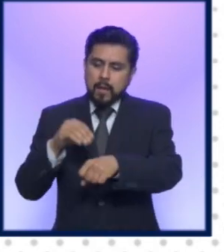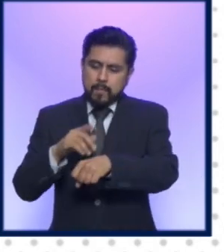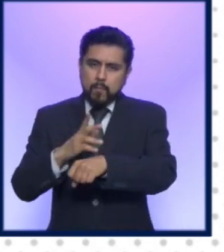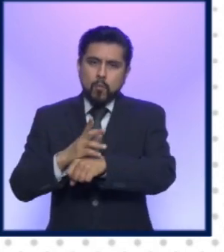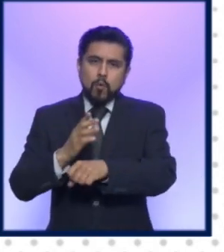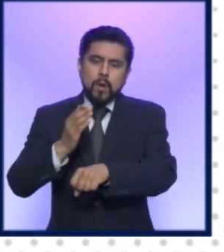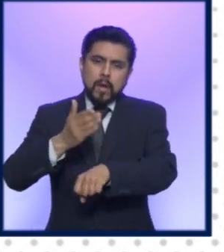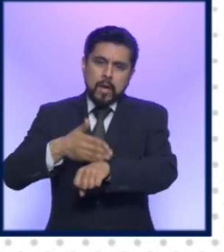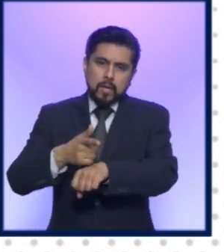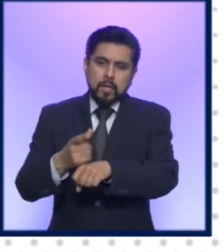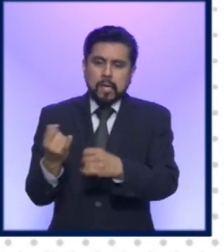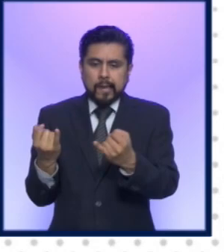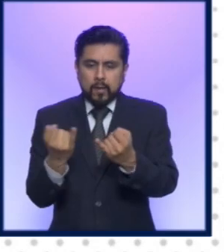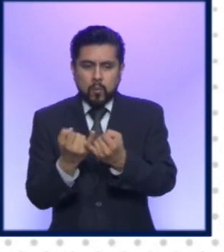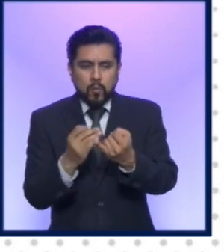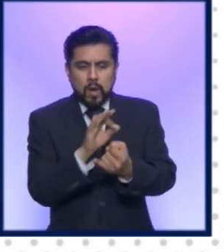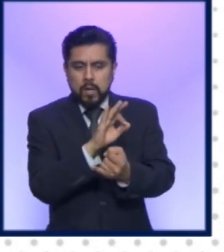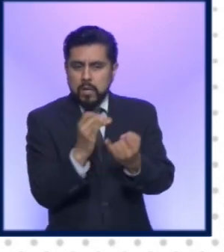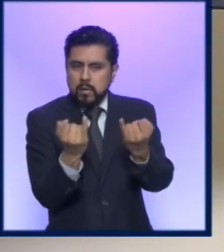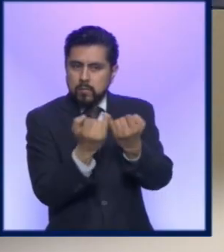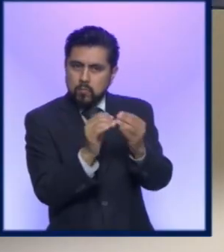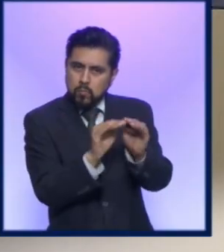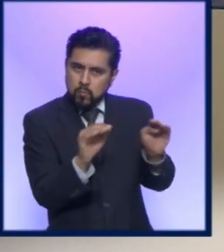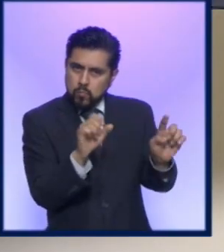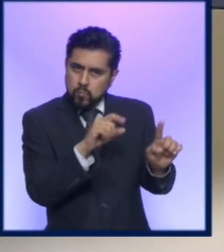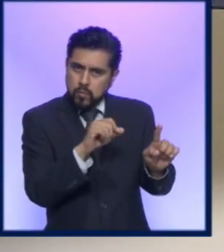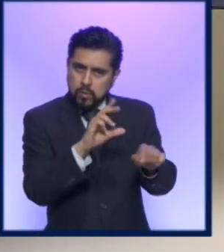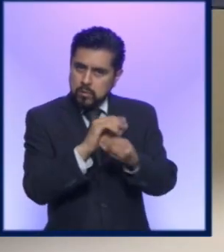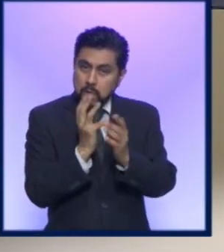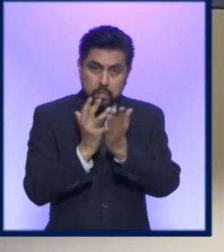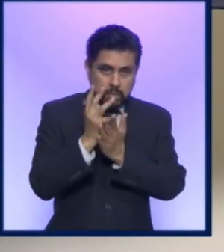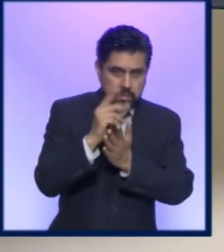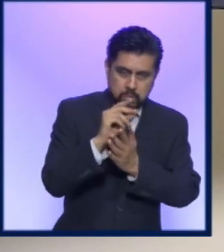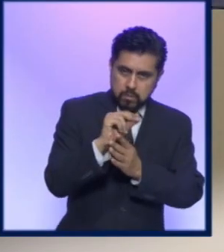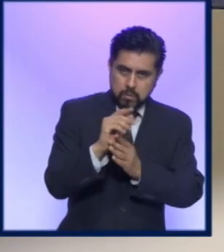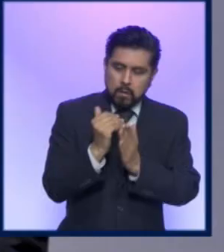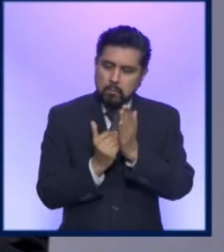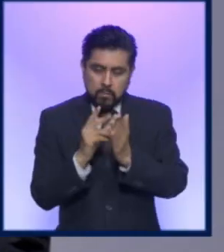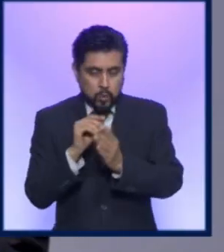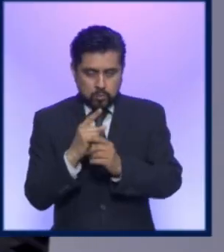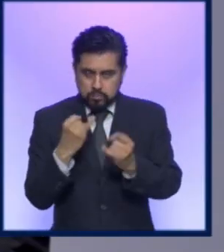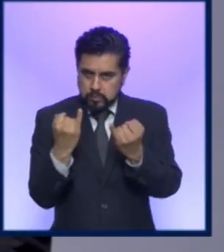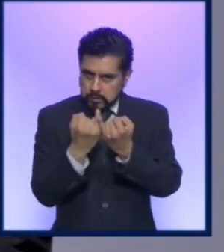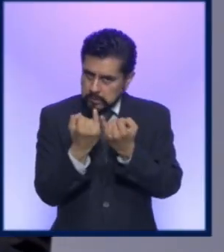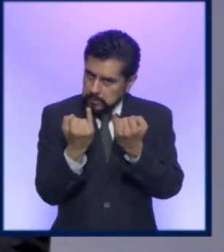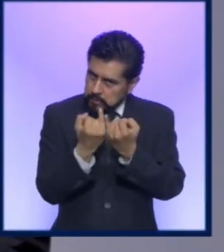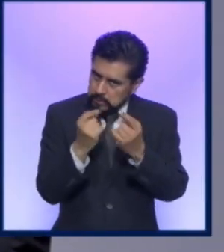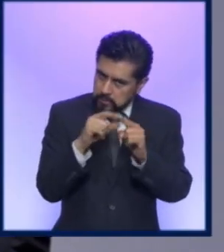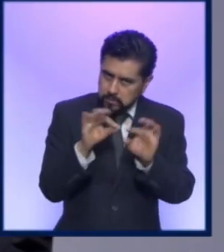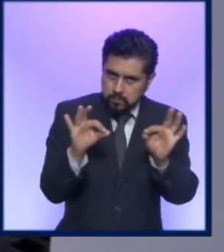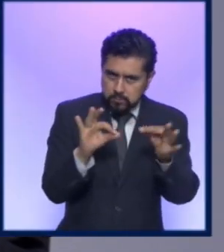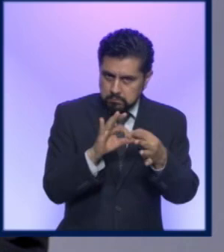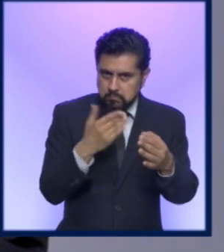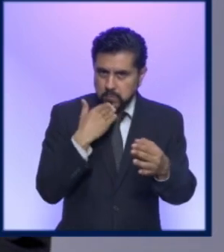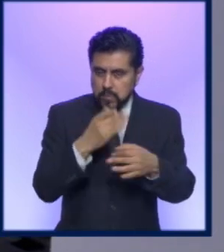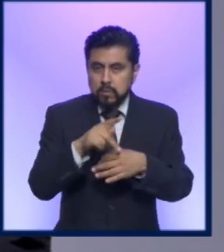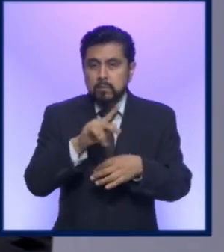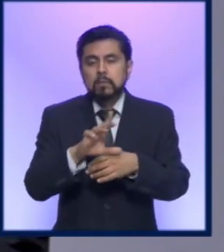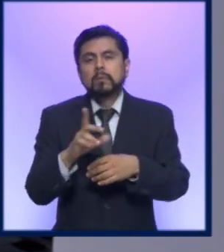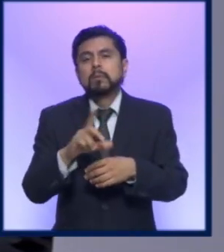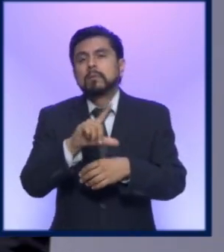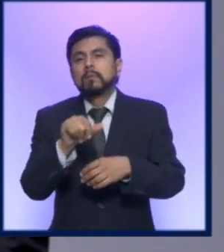establecida para las precandidaturas de partidos políticos en tal sentido lo que tendría que haberse determinado era que